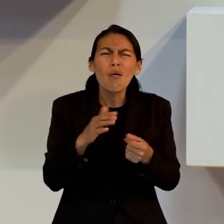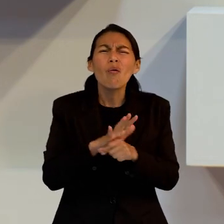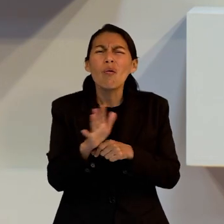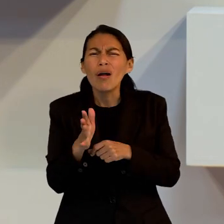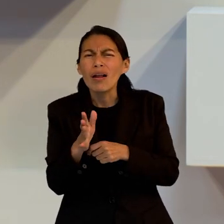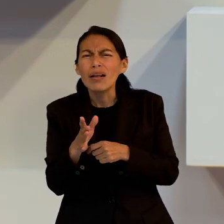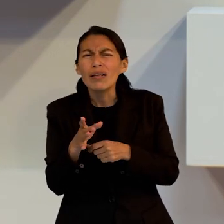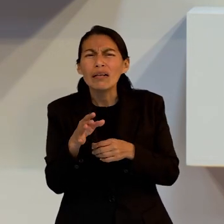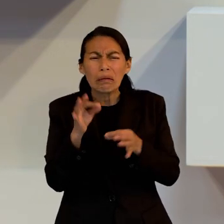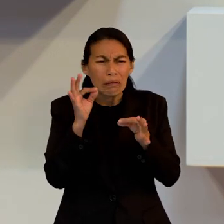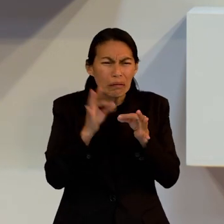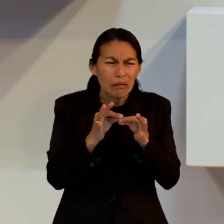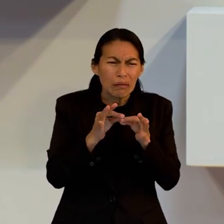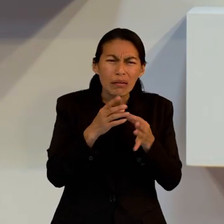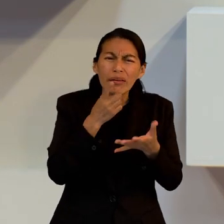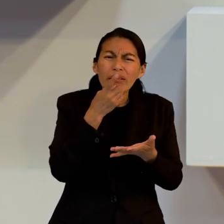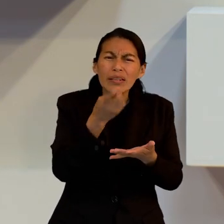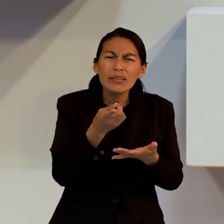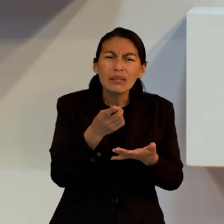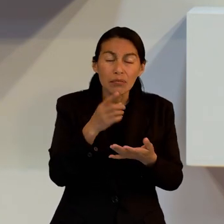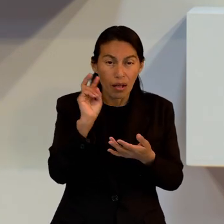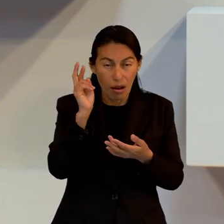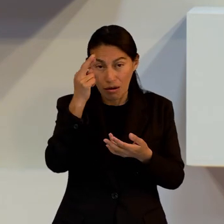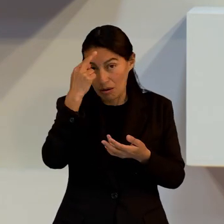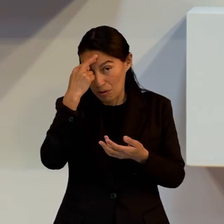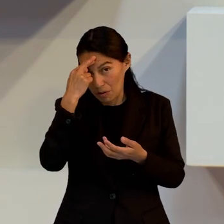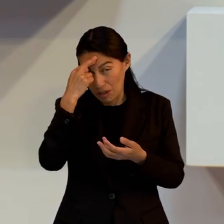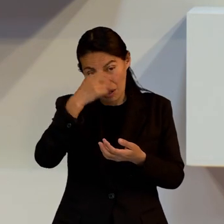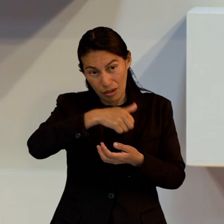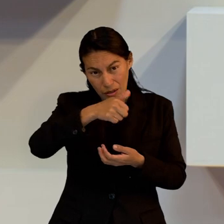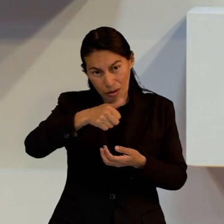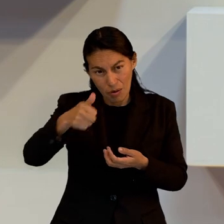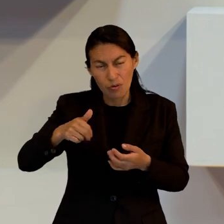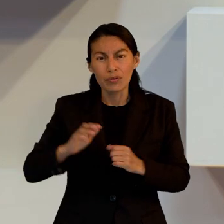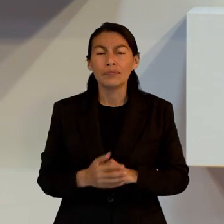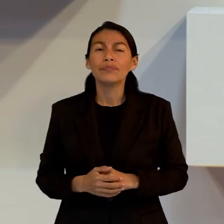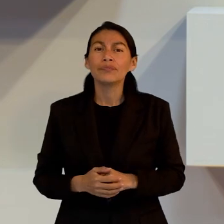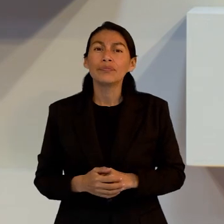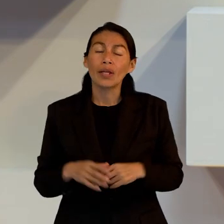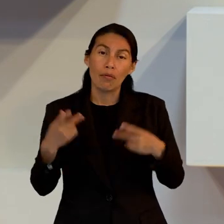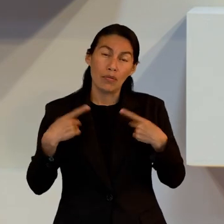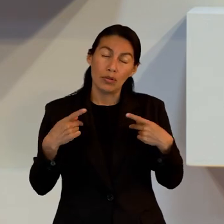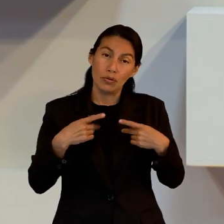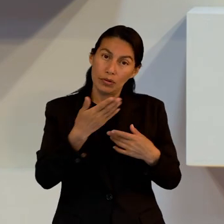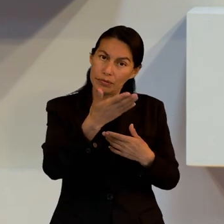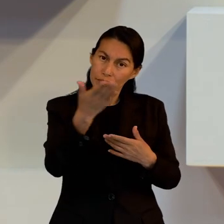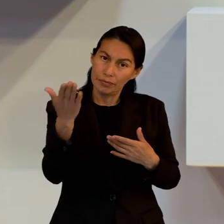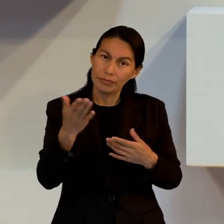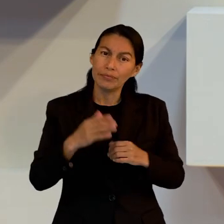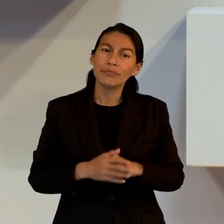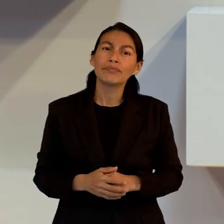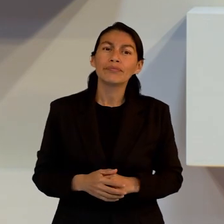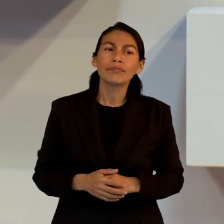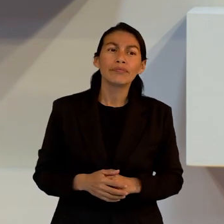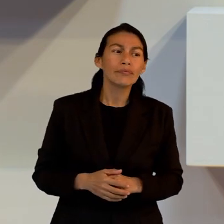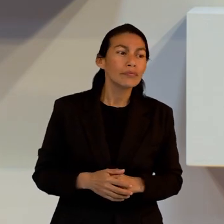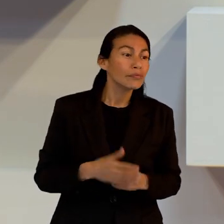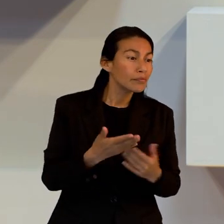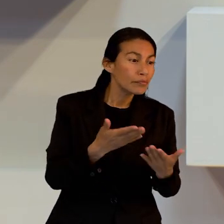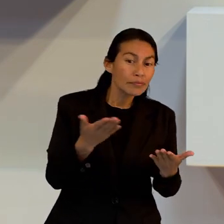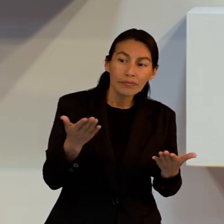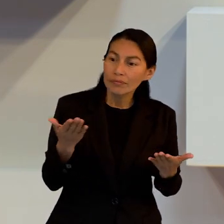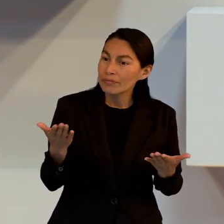qué quiere resaltar en esta elección para para los compañeros que están aquí y por las personas que nos están